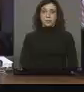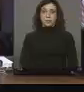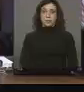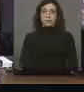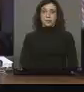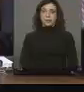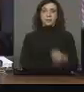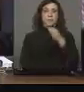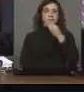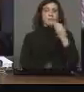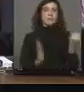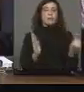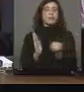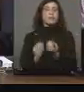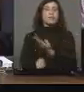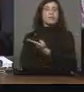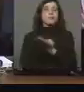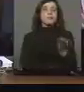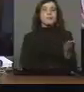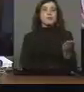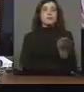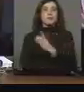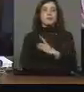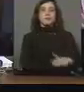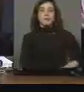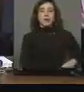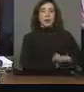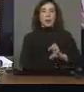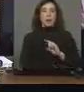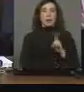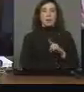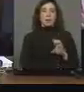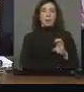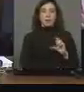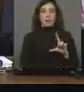diputado. Para hablar en contra ofrezco la palabra, diputada señora Pascale.